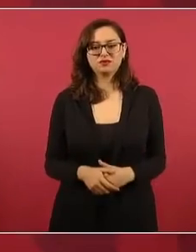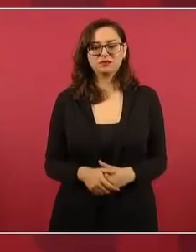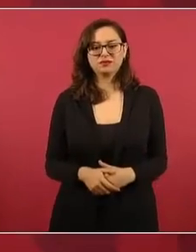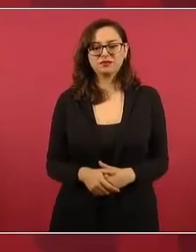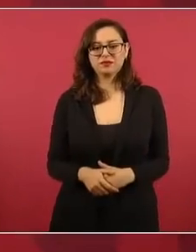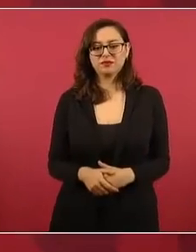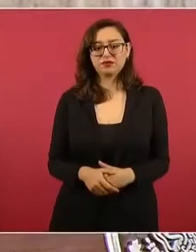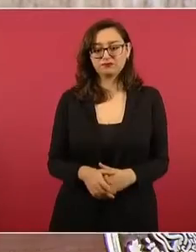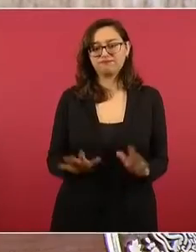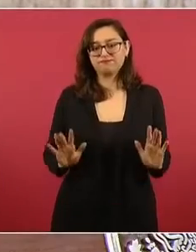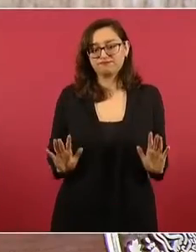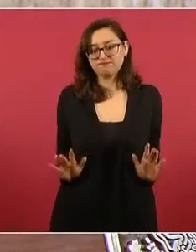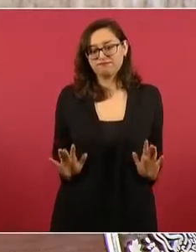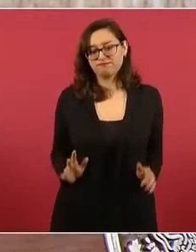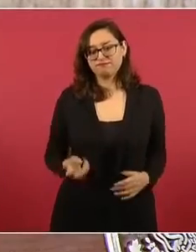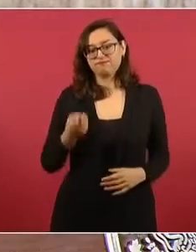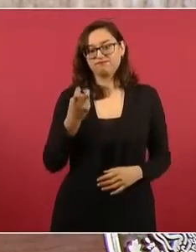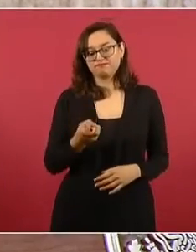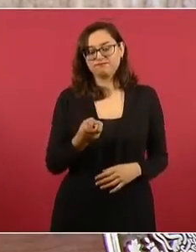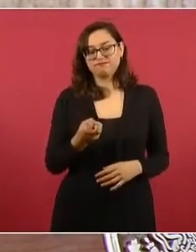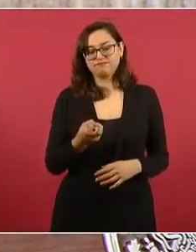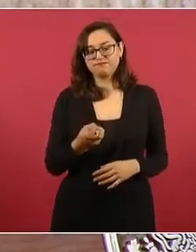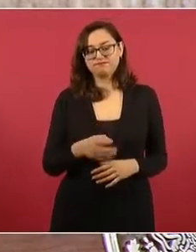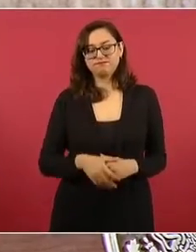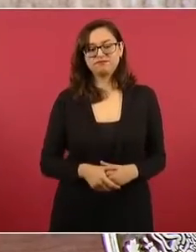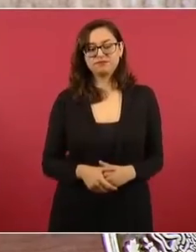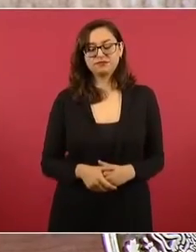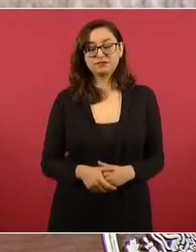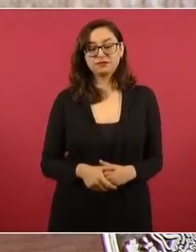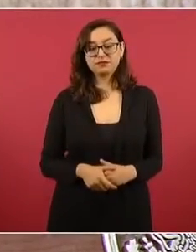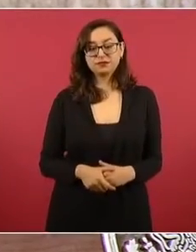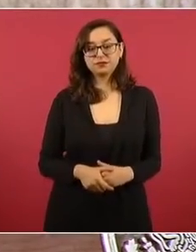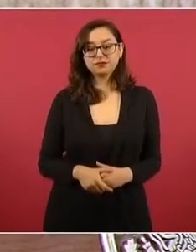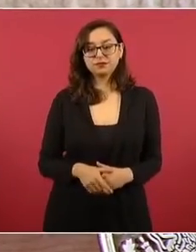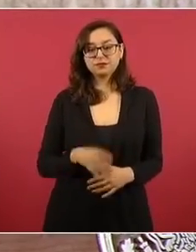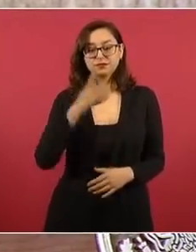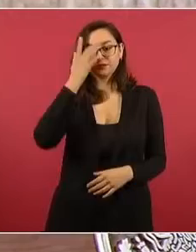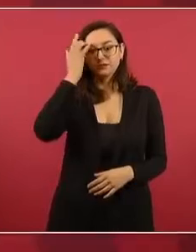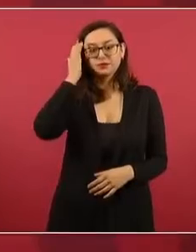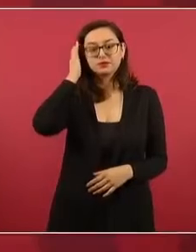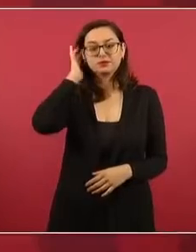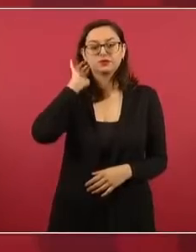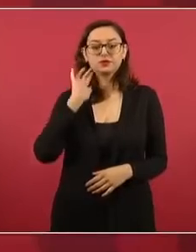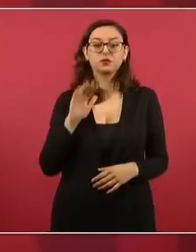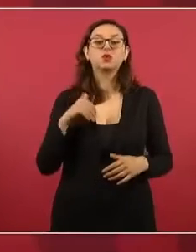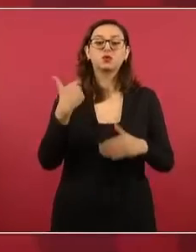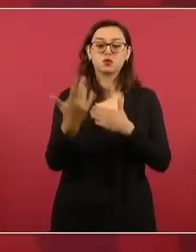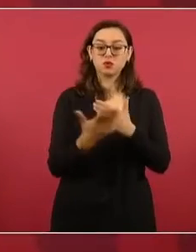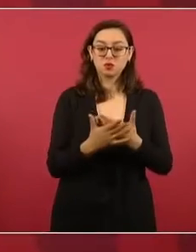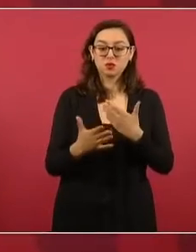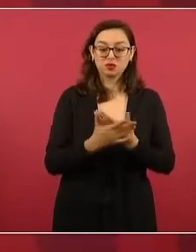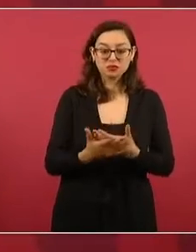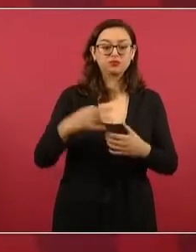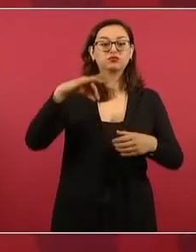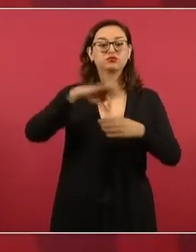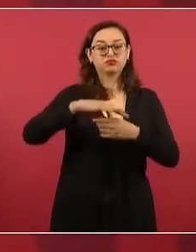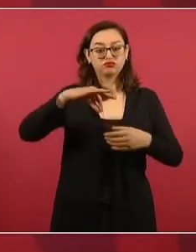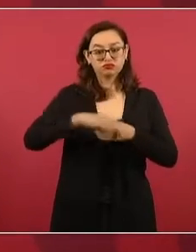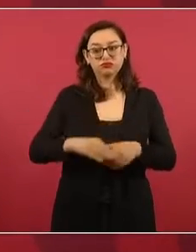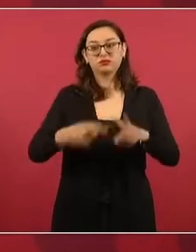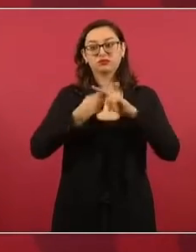Entonces, esas cosas, ahora que vienen las campañas,